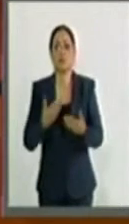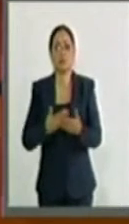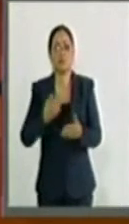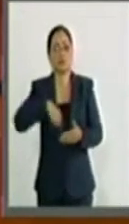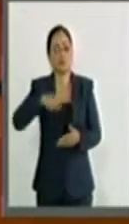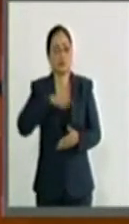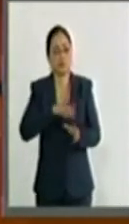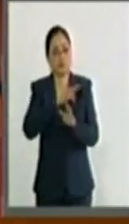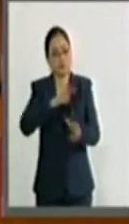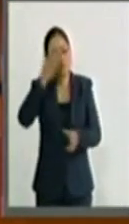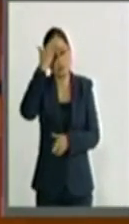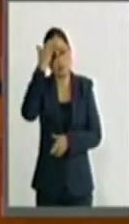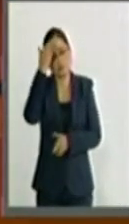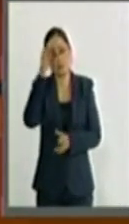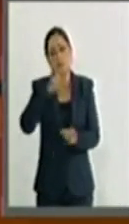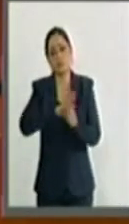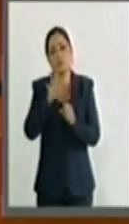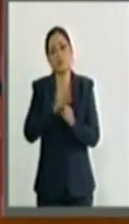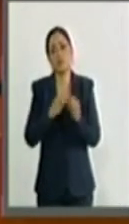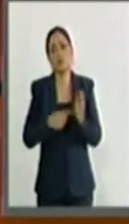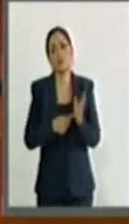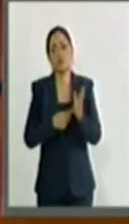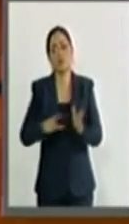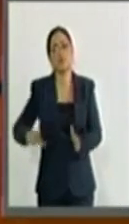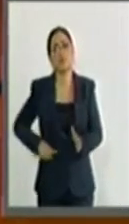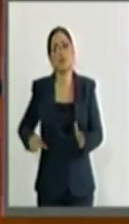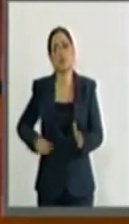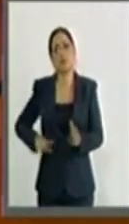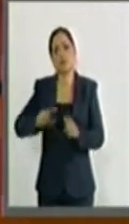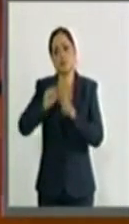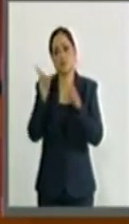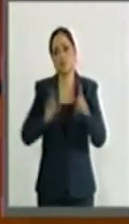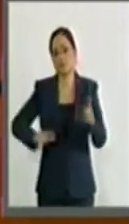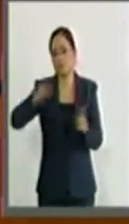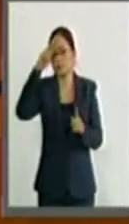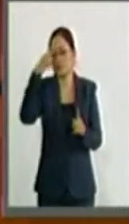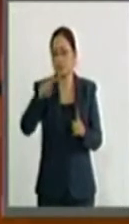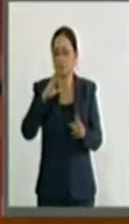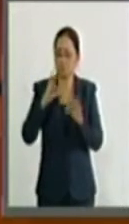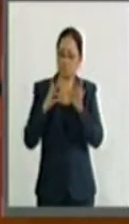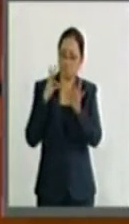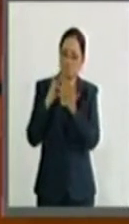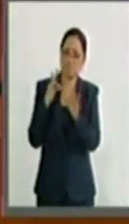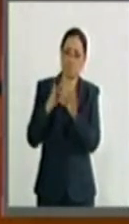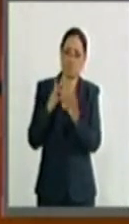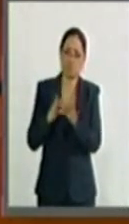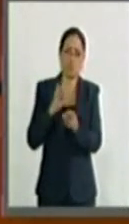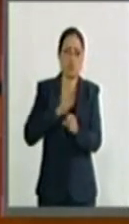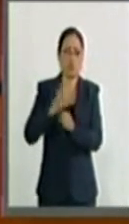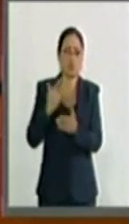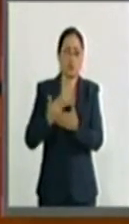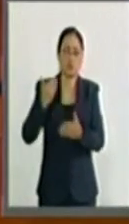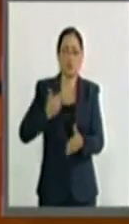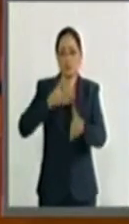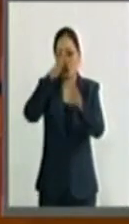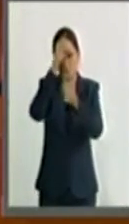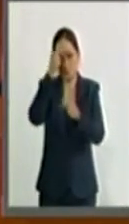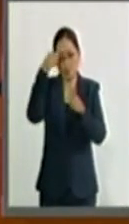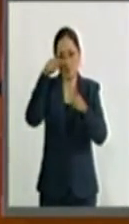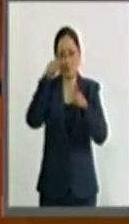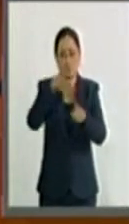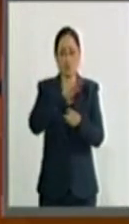de reconocer que el gobierno de la República está cumpliendo con el acuerdo para